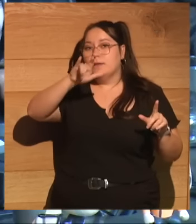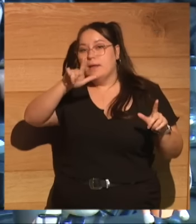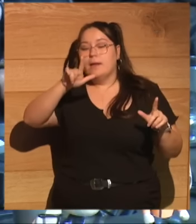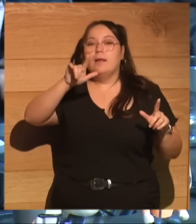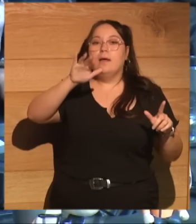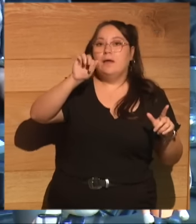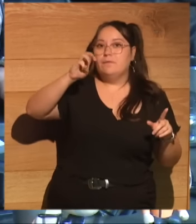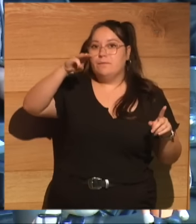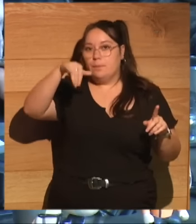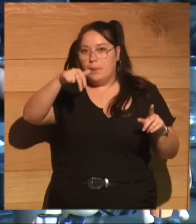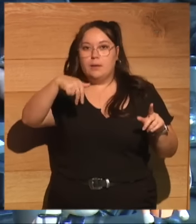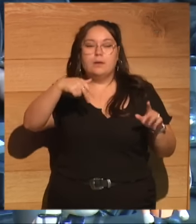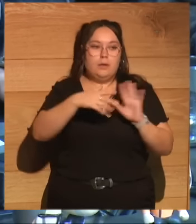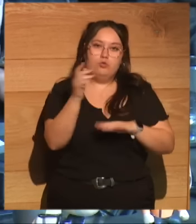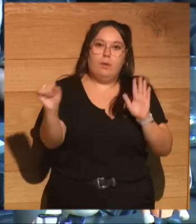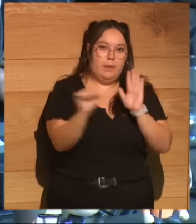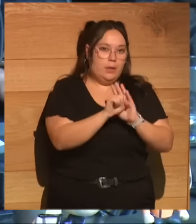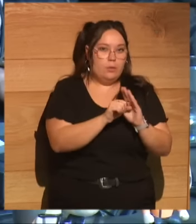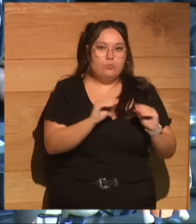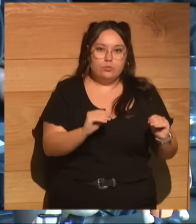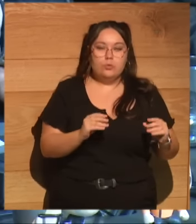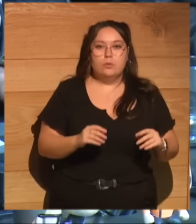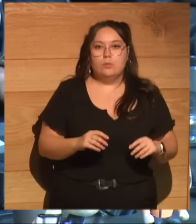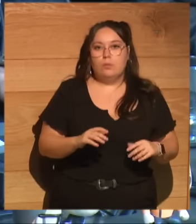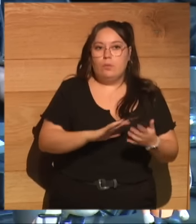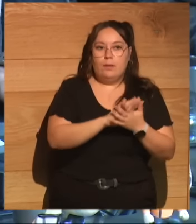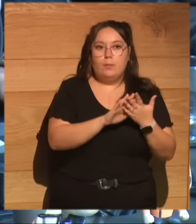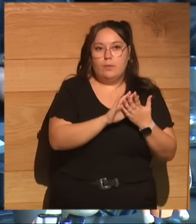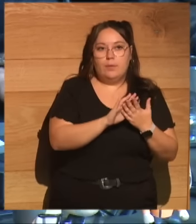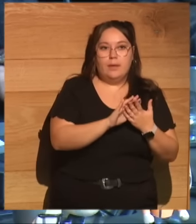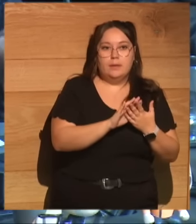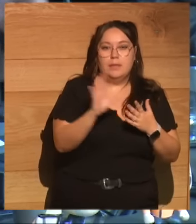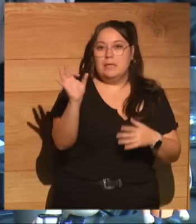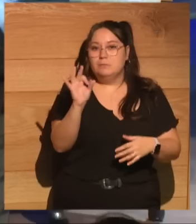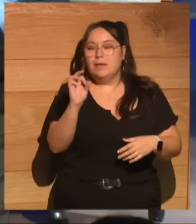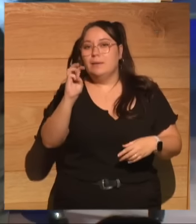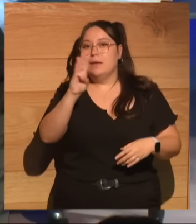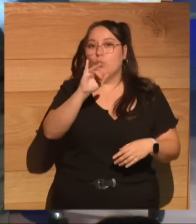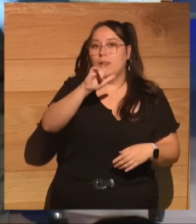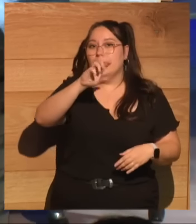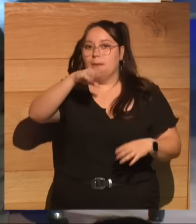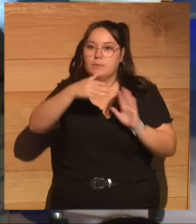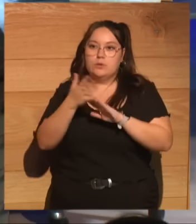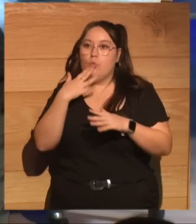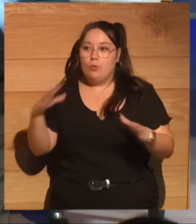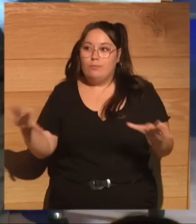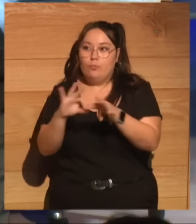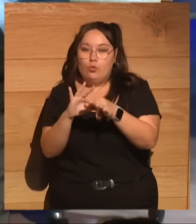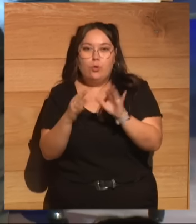que va a marcar mucho. A siempre. Cuando hablamos de Spielberg y Williams, por ejemplo, pues creo que otra de los